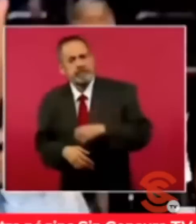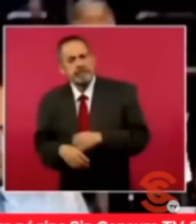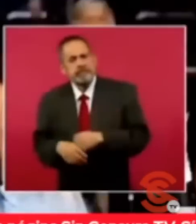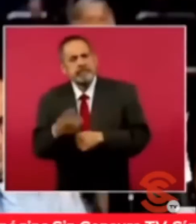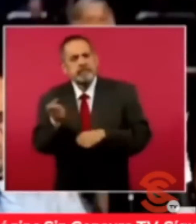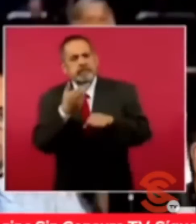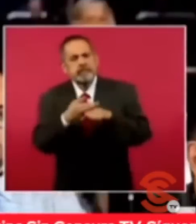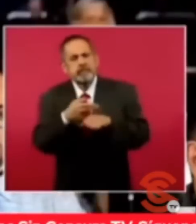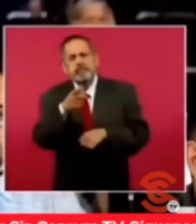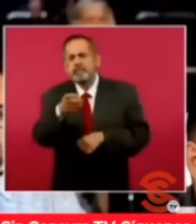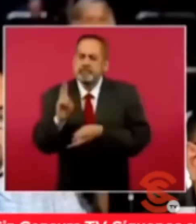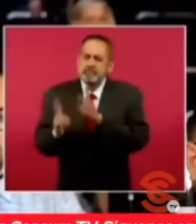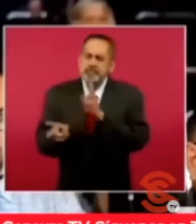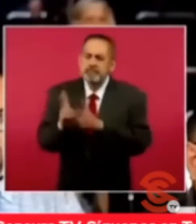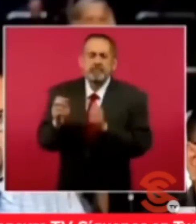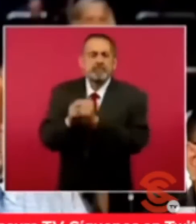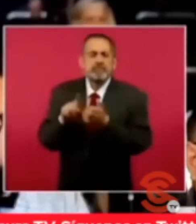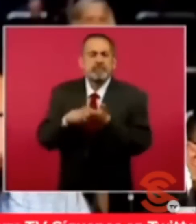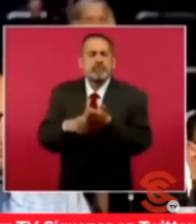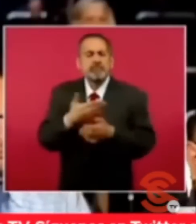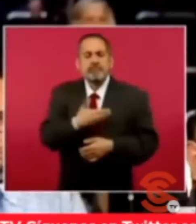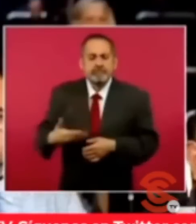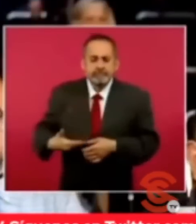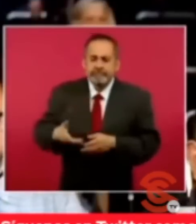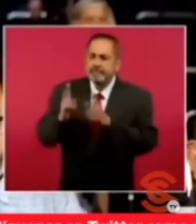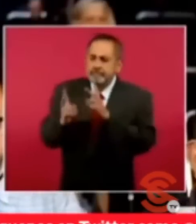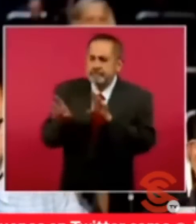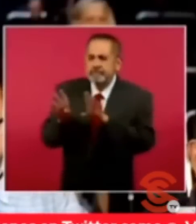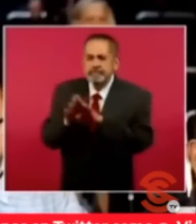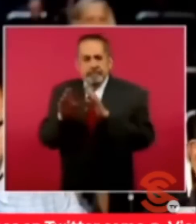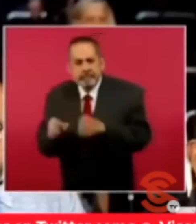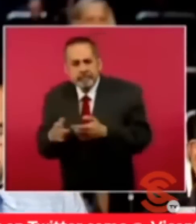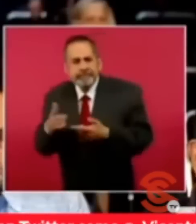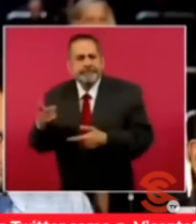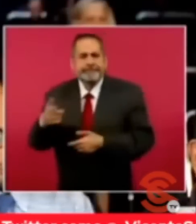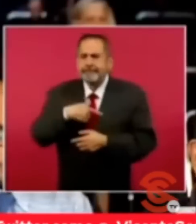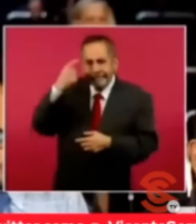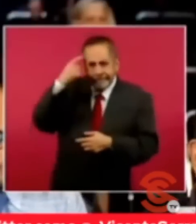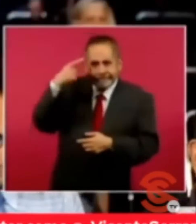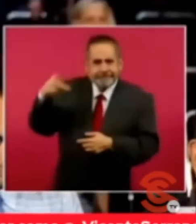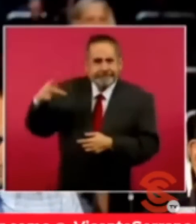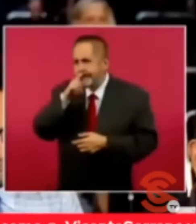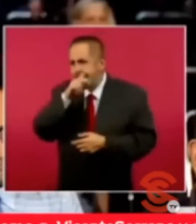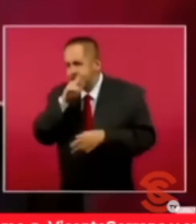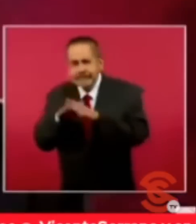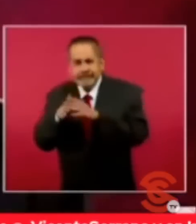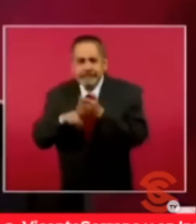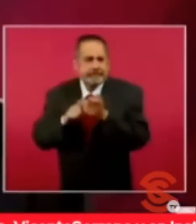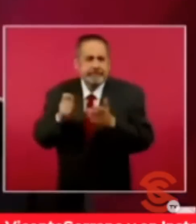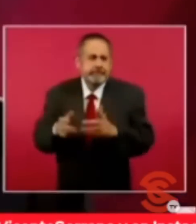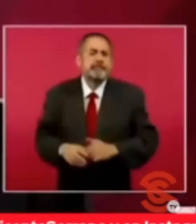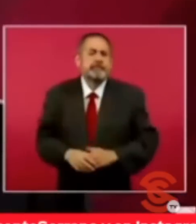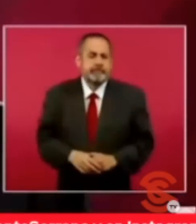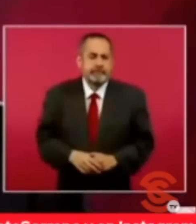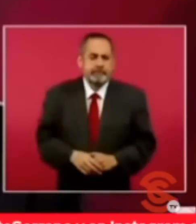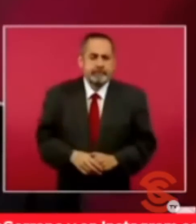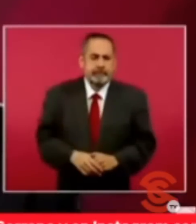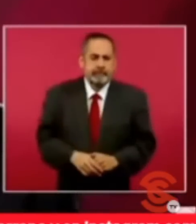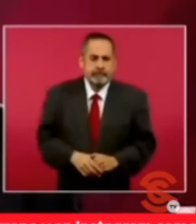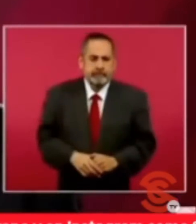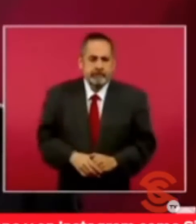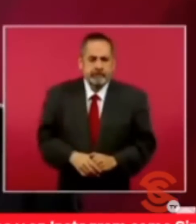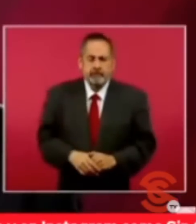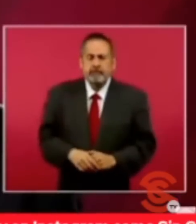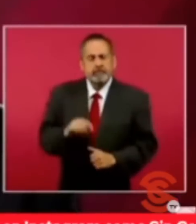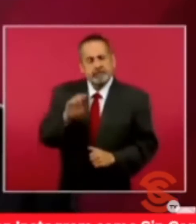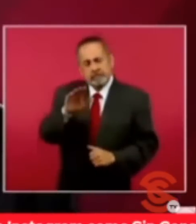tema, ¿sobre qué temas ha hablado con el presidente? ¿Qué le ha dicho? ¿Qué le preocupa? ¿Qué le ha encargado? Bueno, hemos hablado